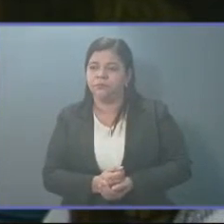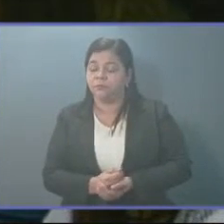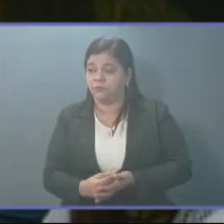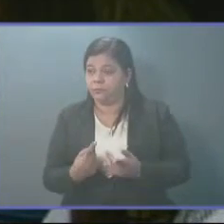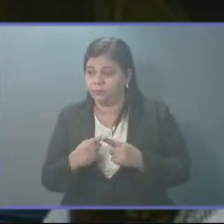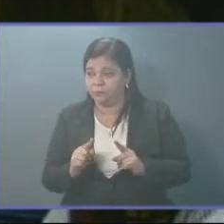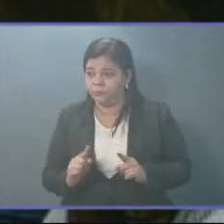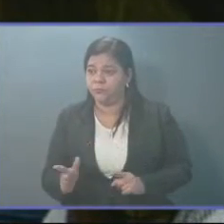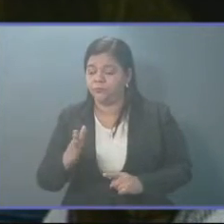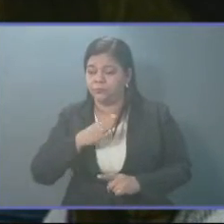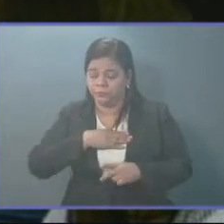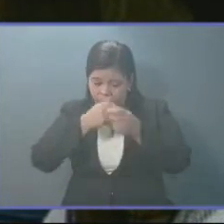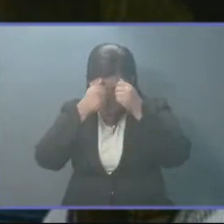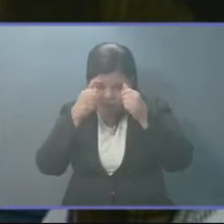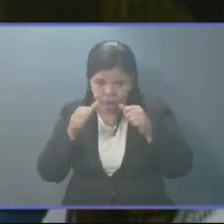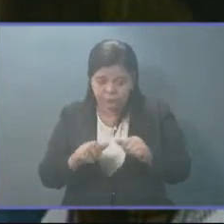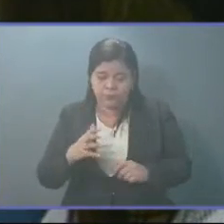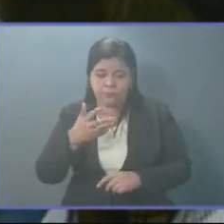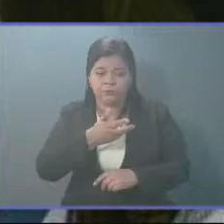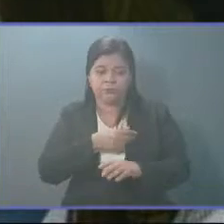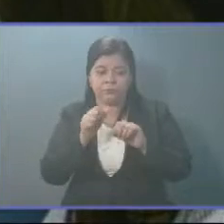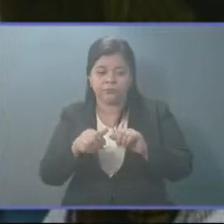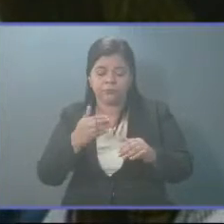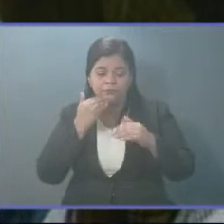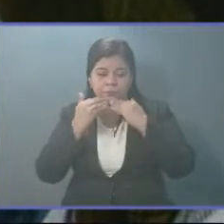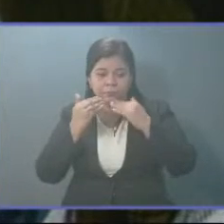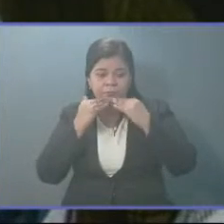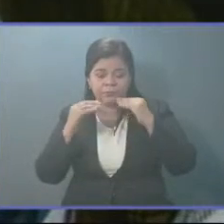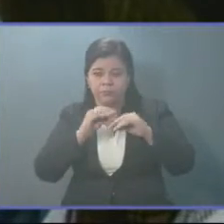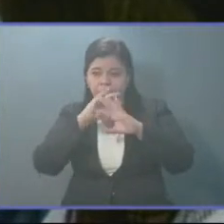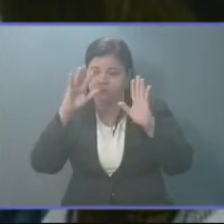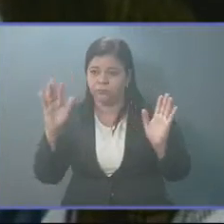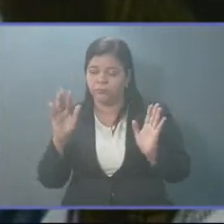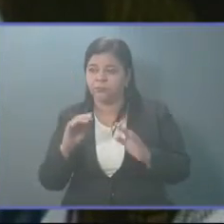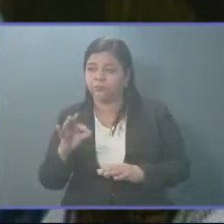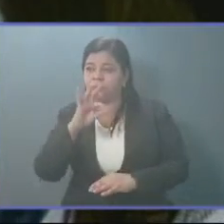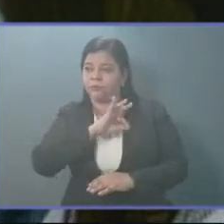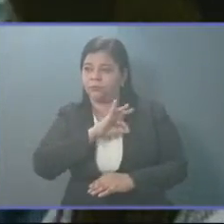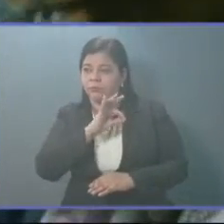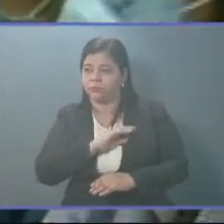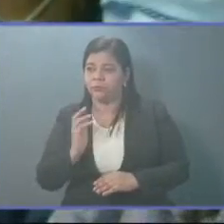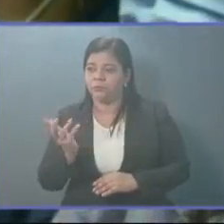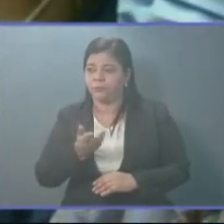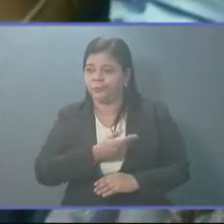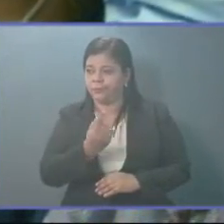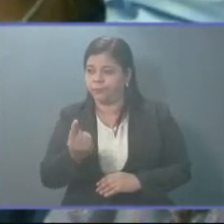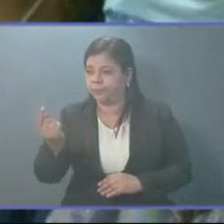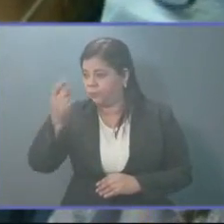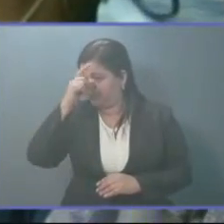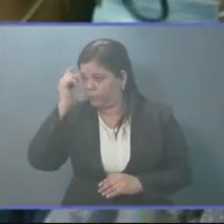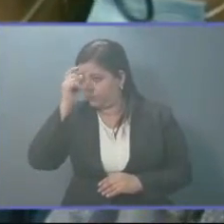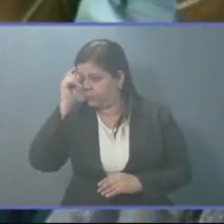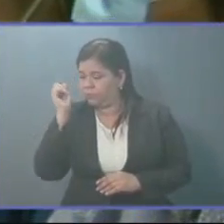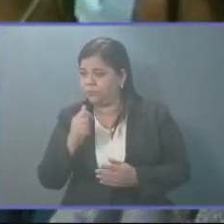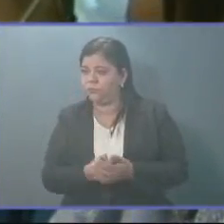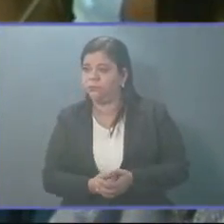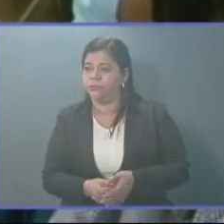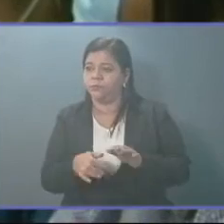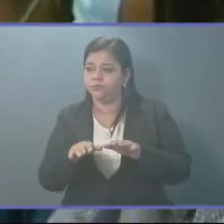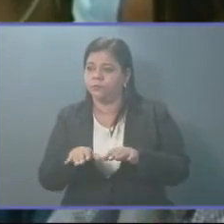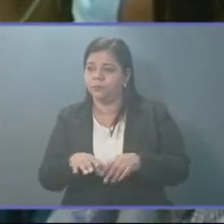sí estoy de acuerdo en que hagamos esta interpretación a favor de nuestros empleados públicos,